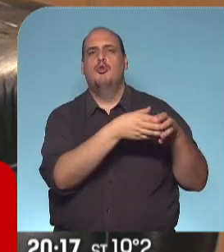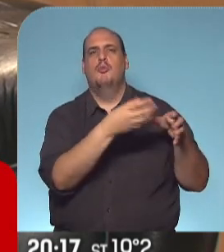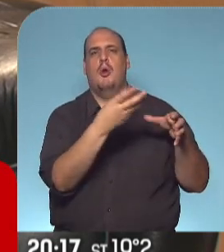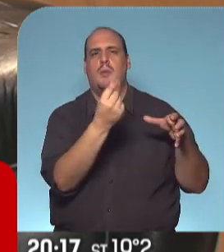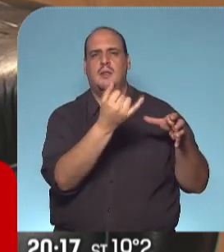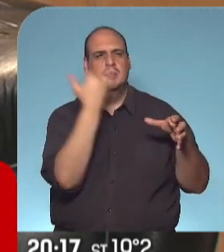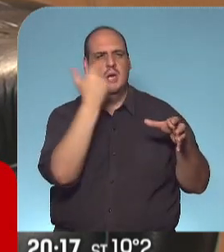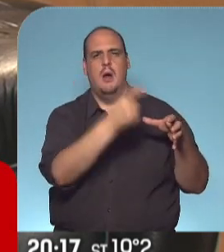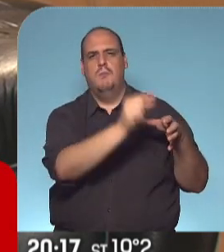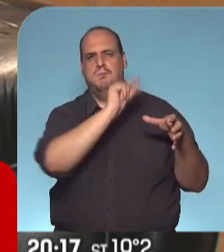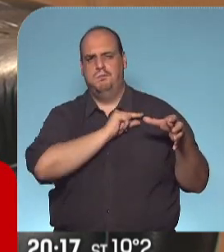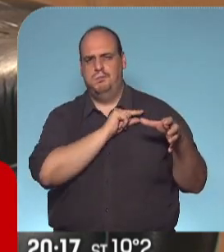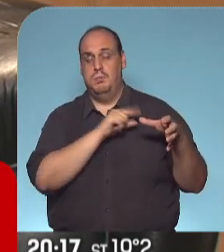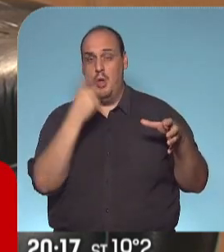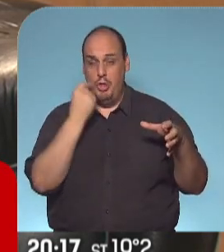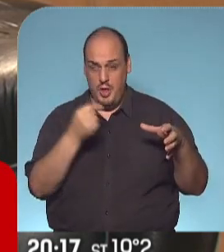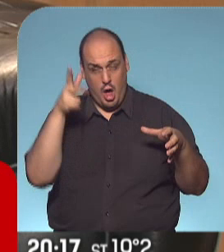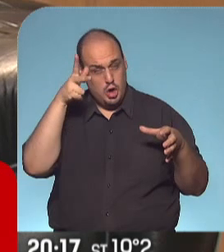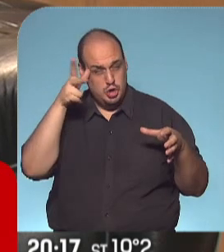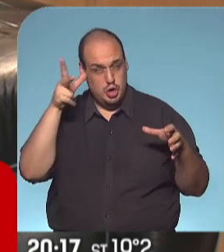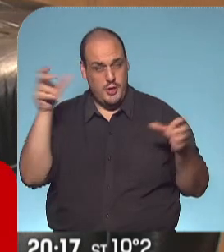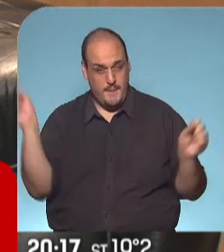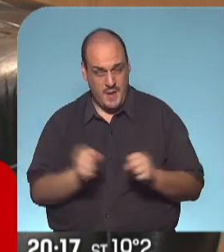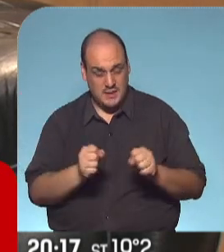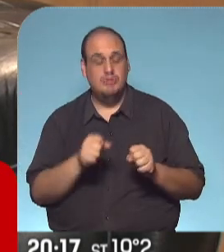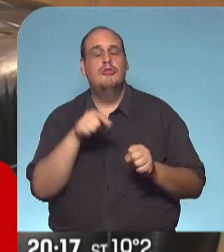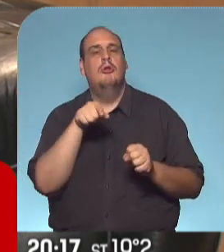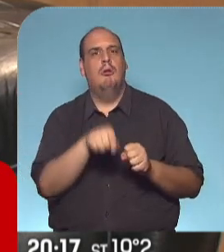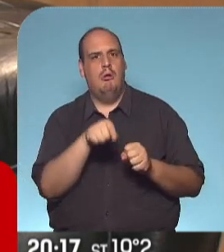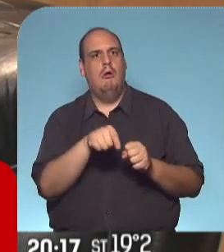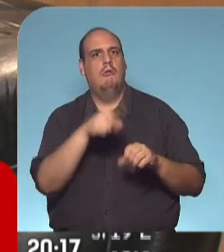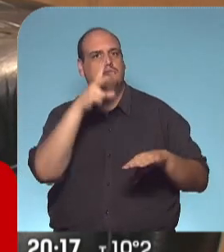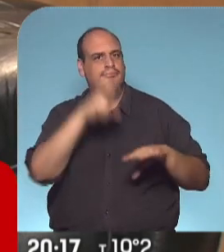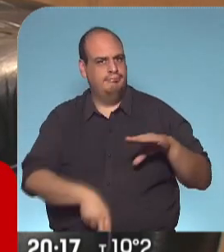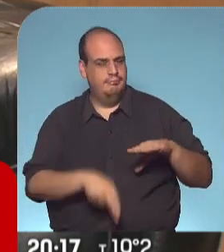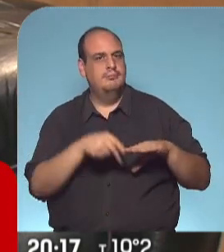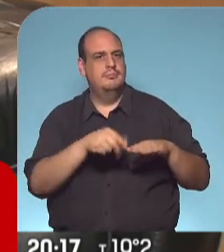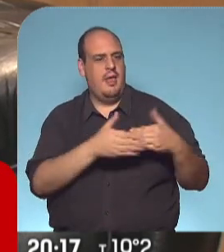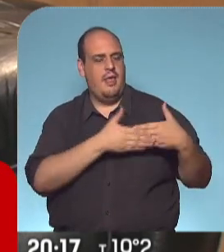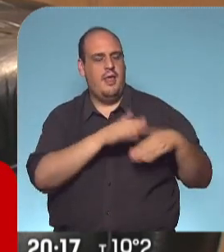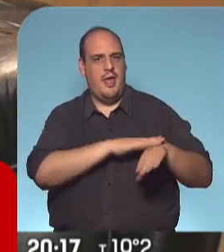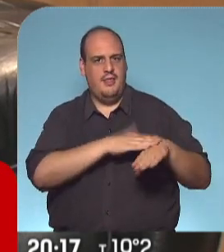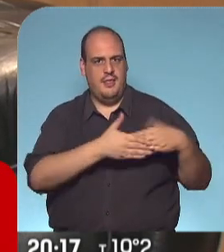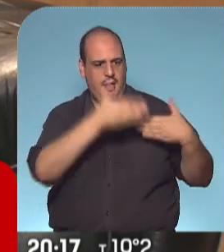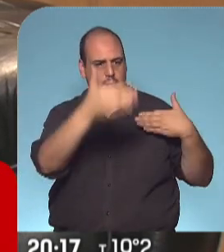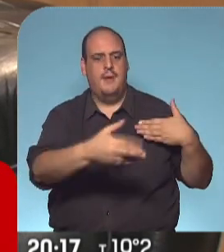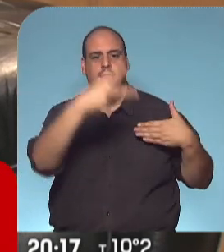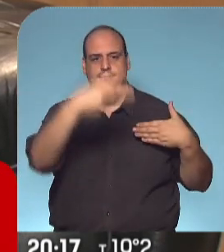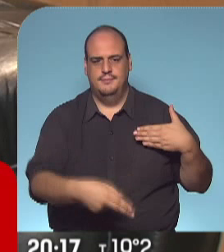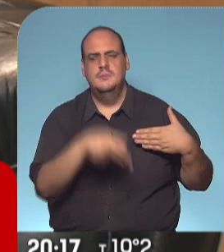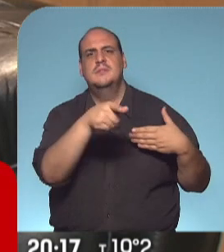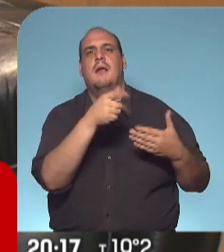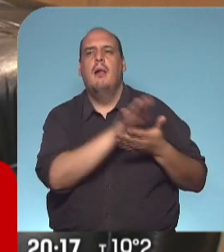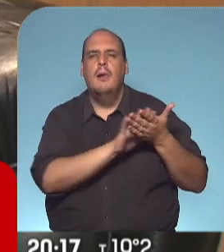esta semana. Hay una fecha fijada el 8 de mayo para el cierre de esta etapa. ¿Cómo está transcurriendo estas